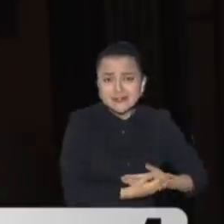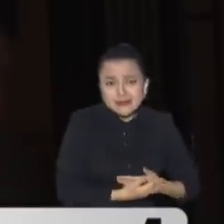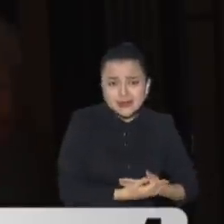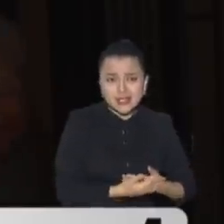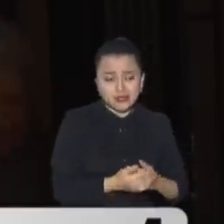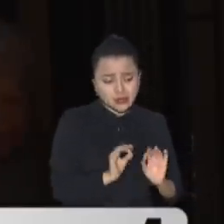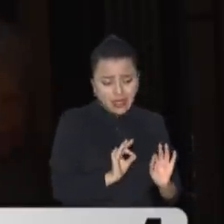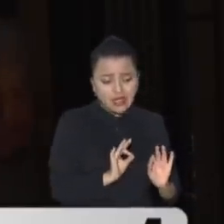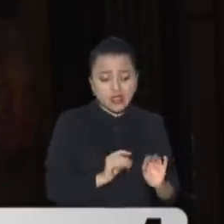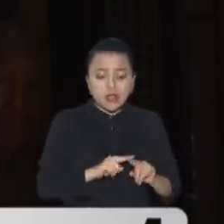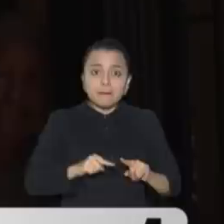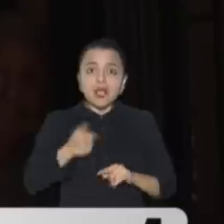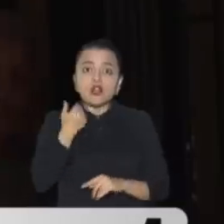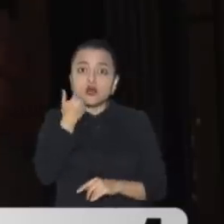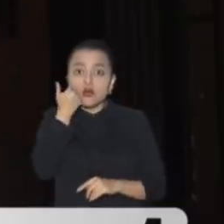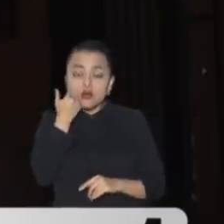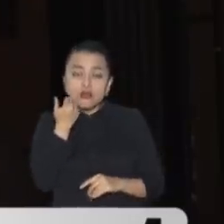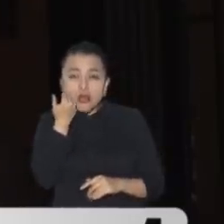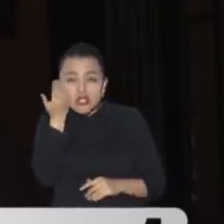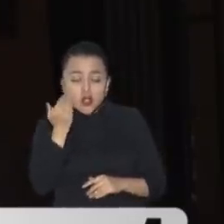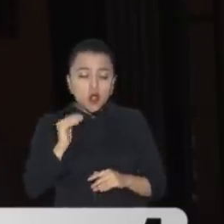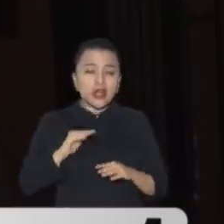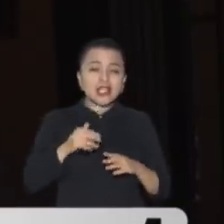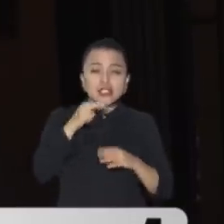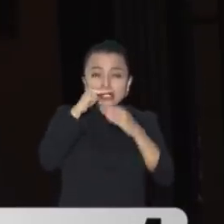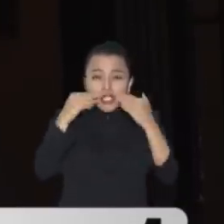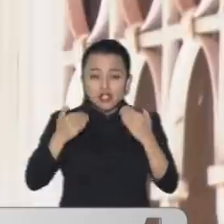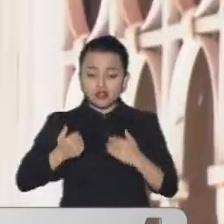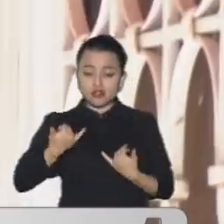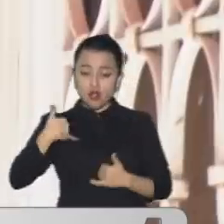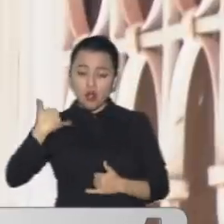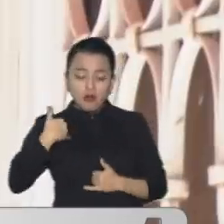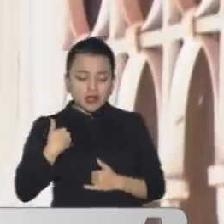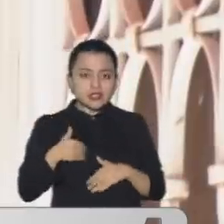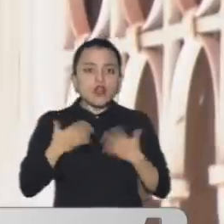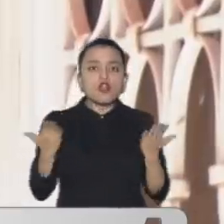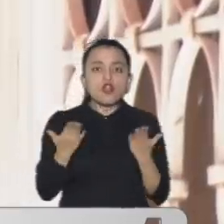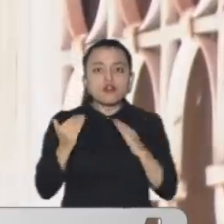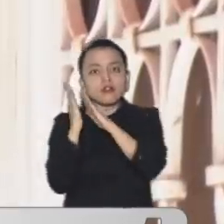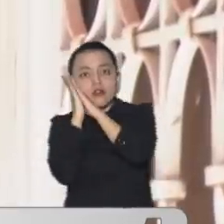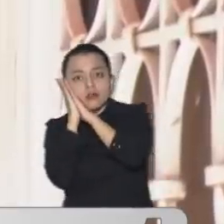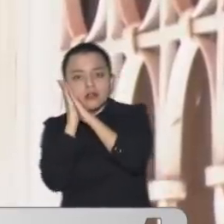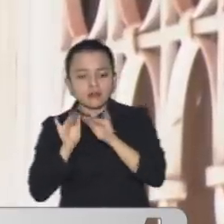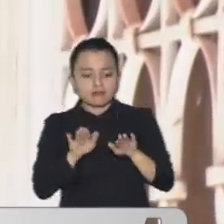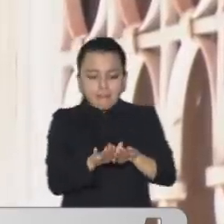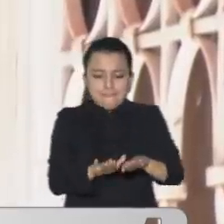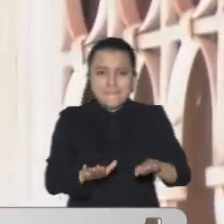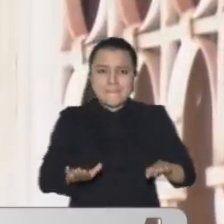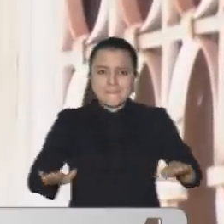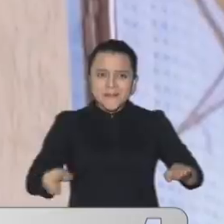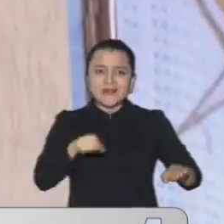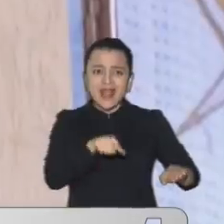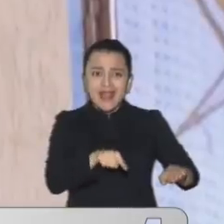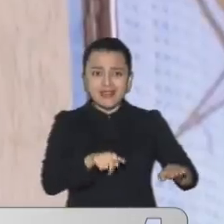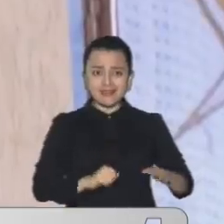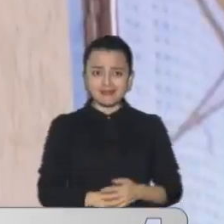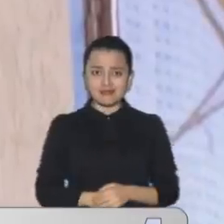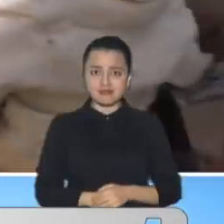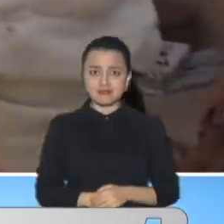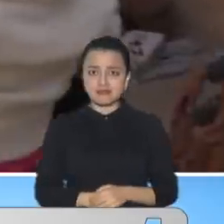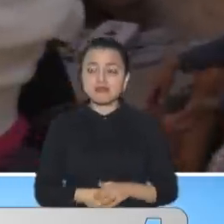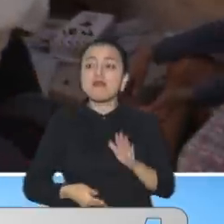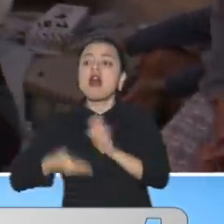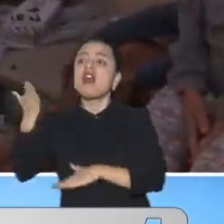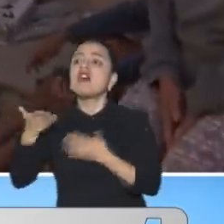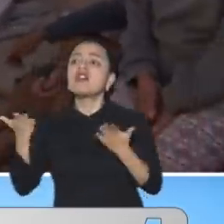nadie, porque ni siquiera la policía nos deja trabajar. De la casa nos mandaron a desocupar por la cantidad de personas que hay, no tenemos para dónde irnos.